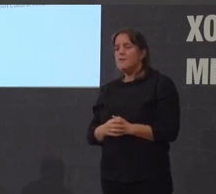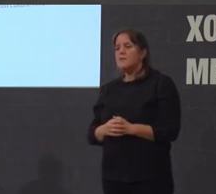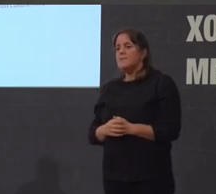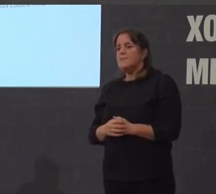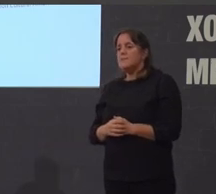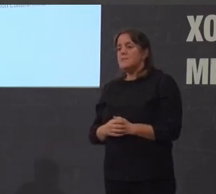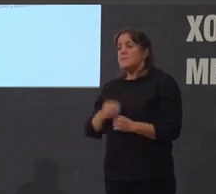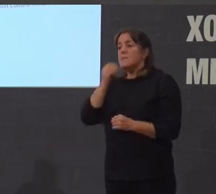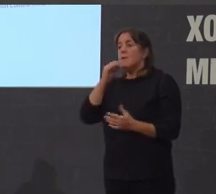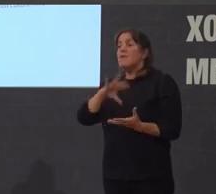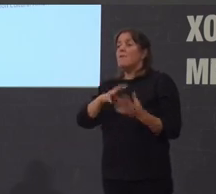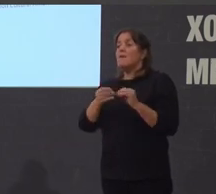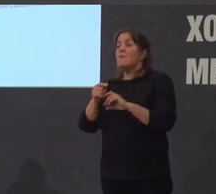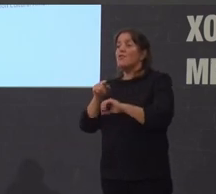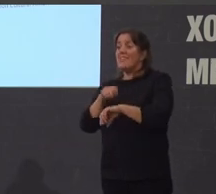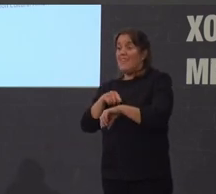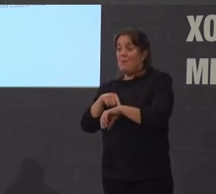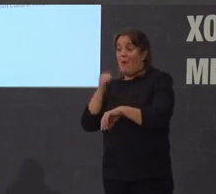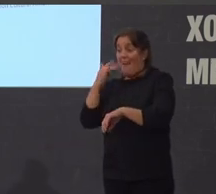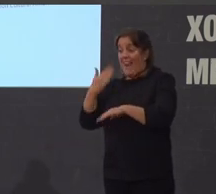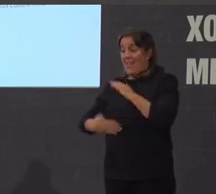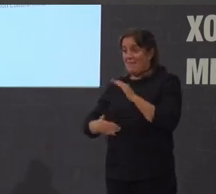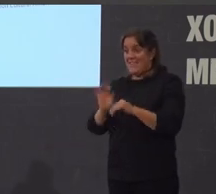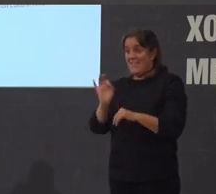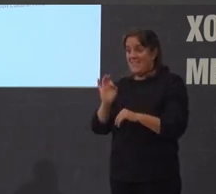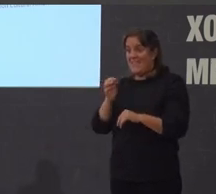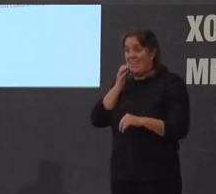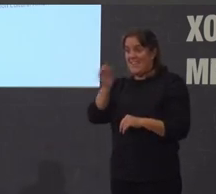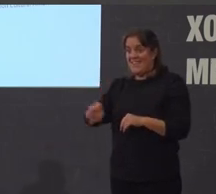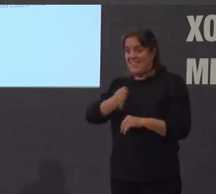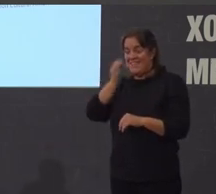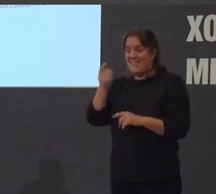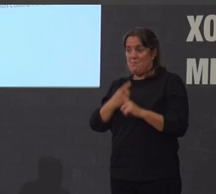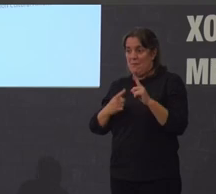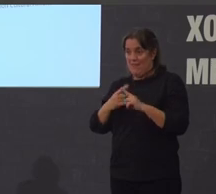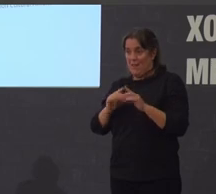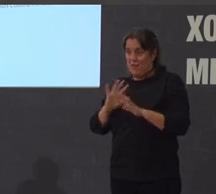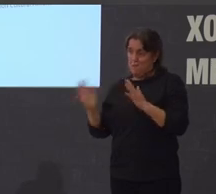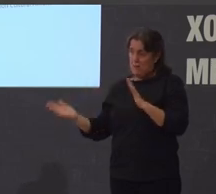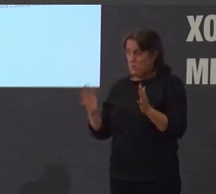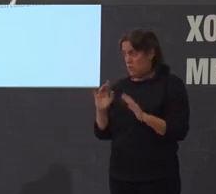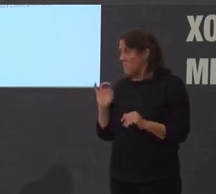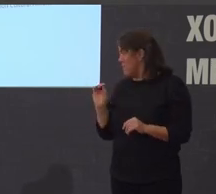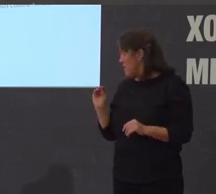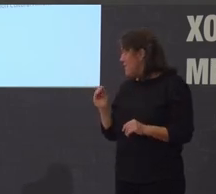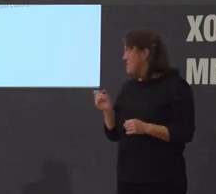a tratando un tiempo que es de media hora